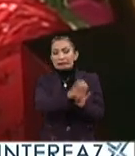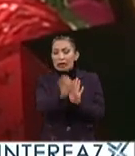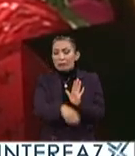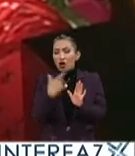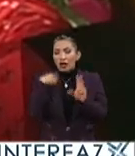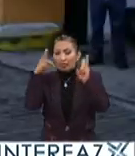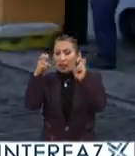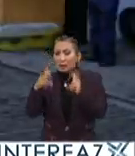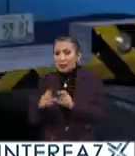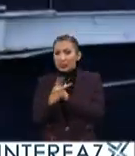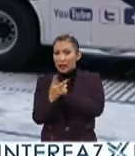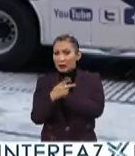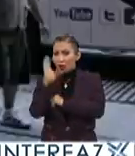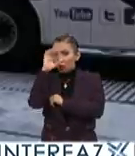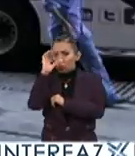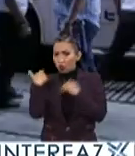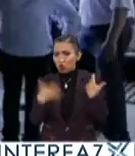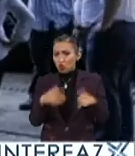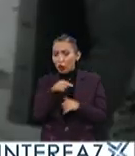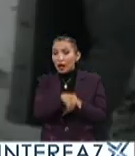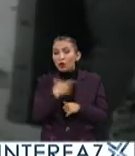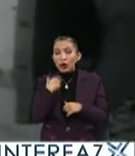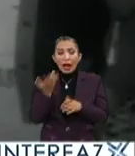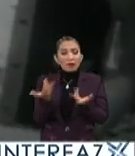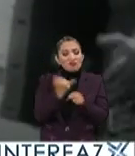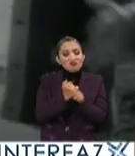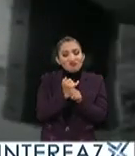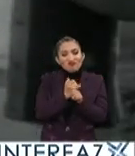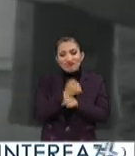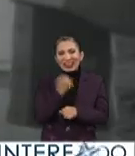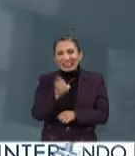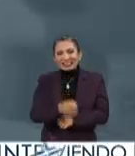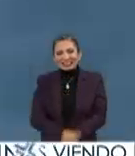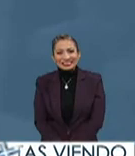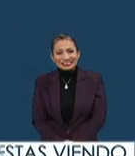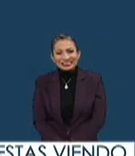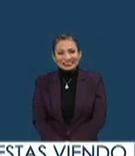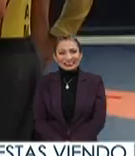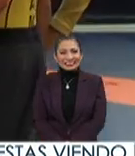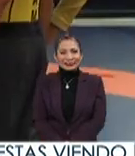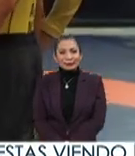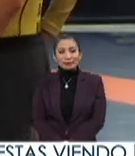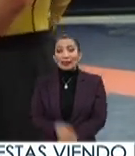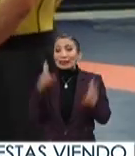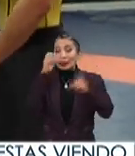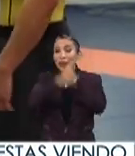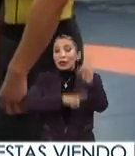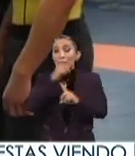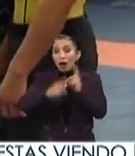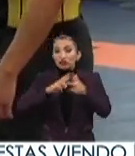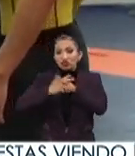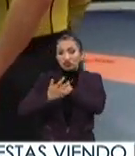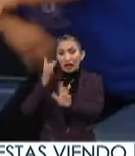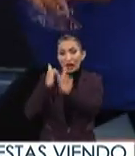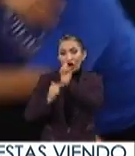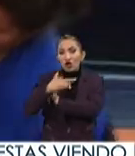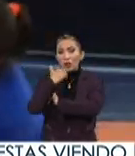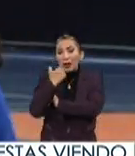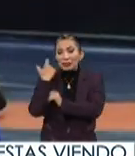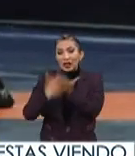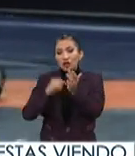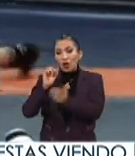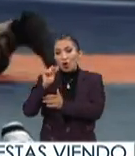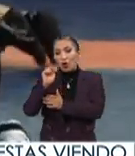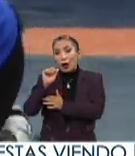los contenidos de la televisión cultural en una entretenida cápsula. Y en los deportes, lucha grecorromana en la